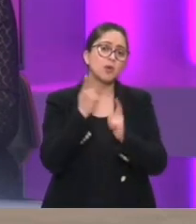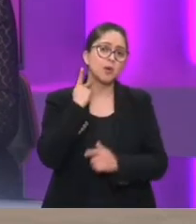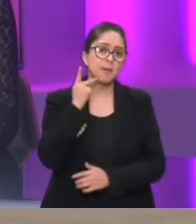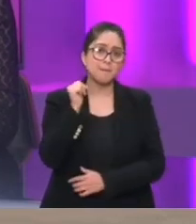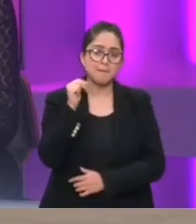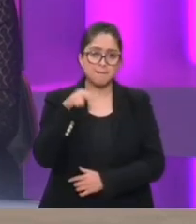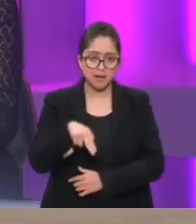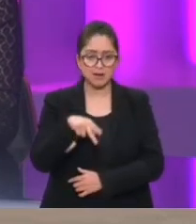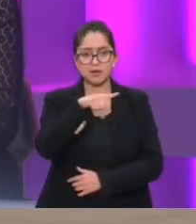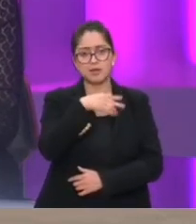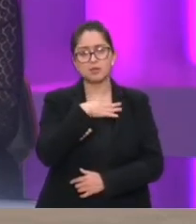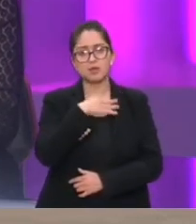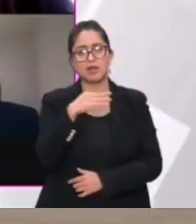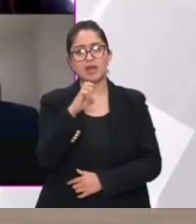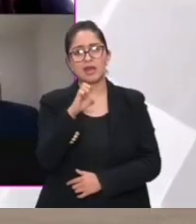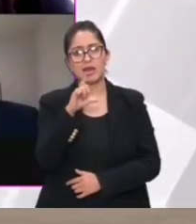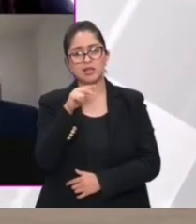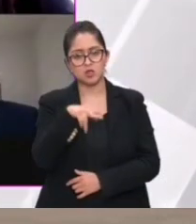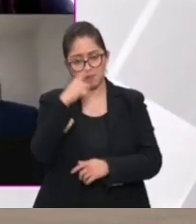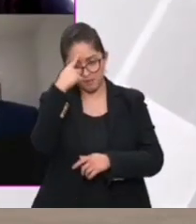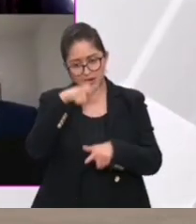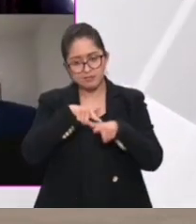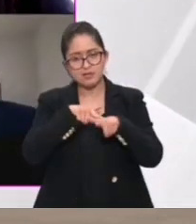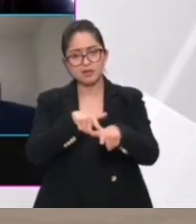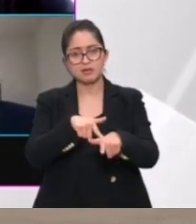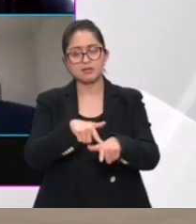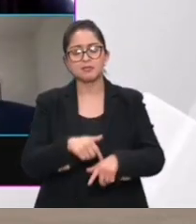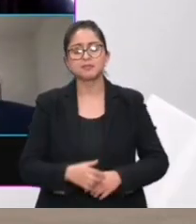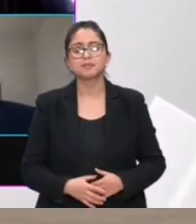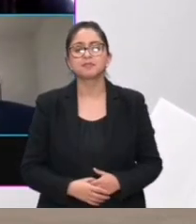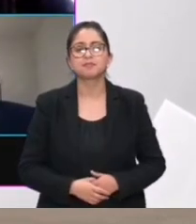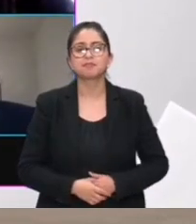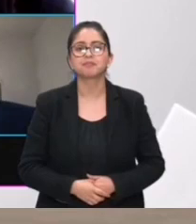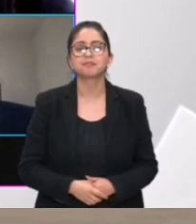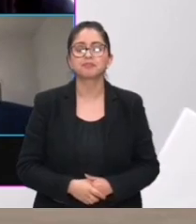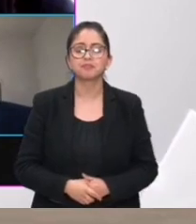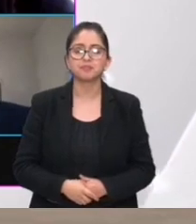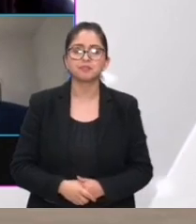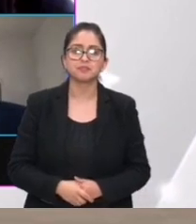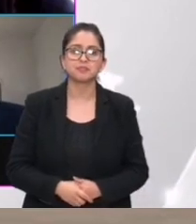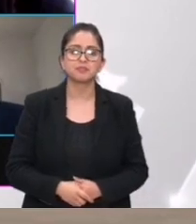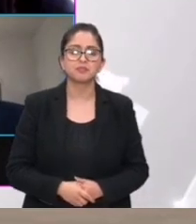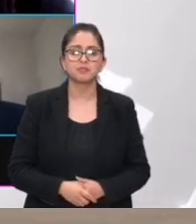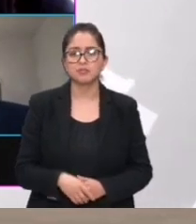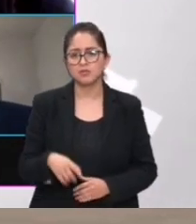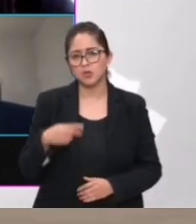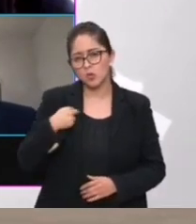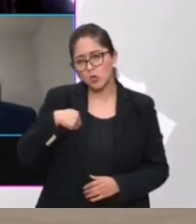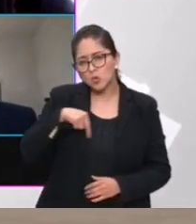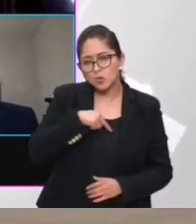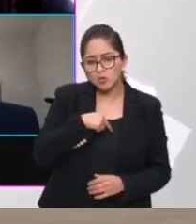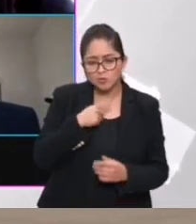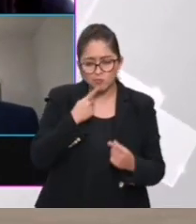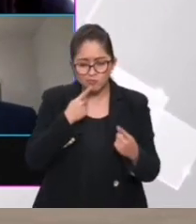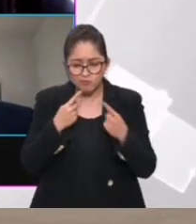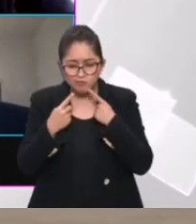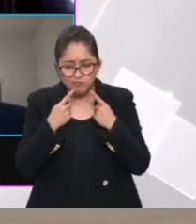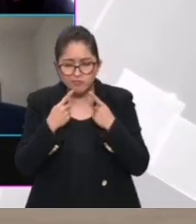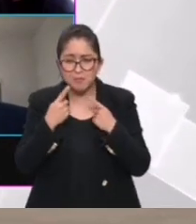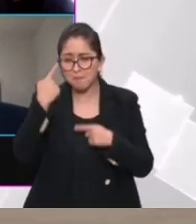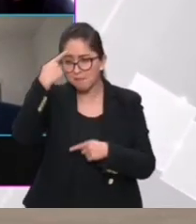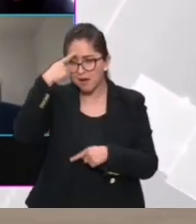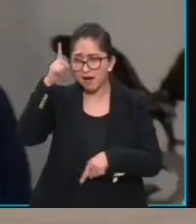elección continua. Muchas gracias. Definir muy bien qué es lo que se pretende cuando se dice quitar la publicidad en el